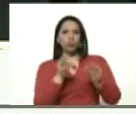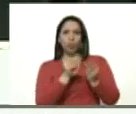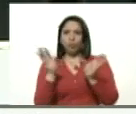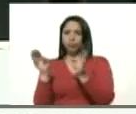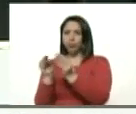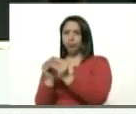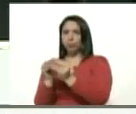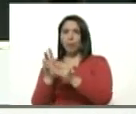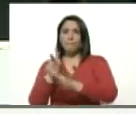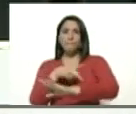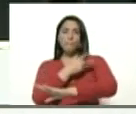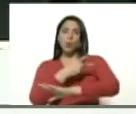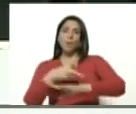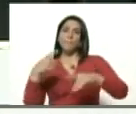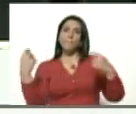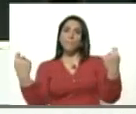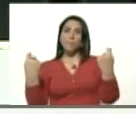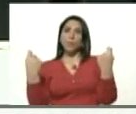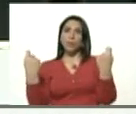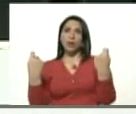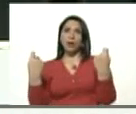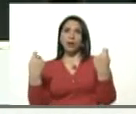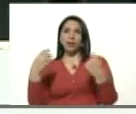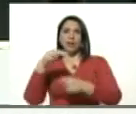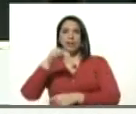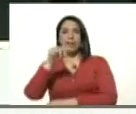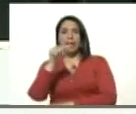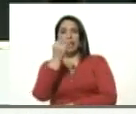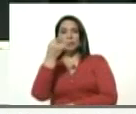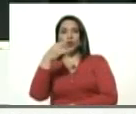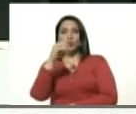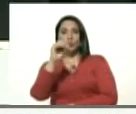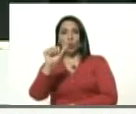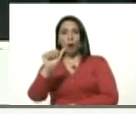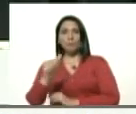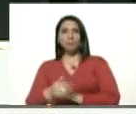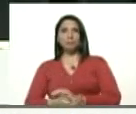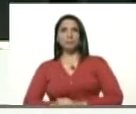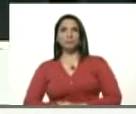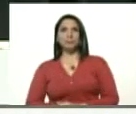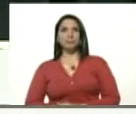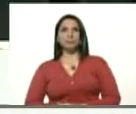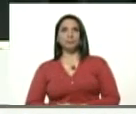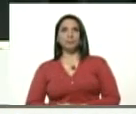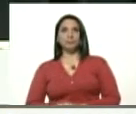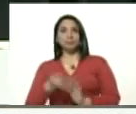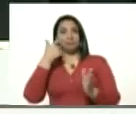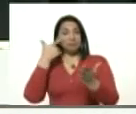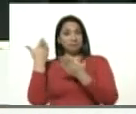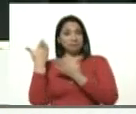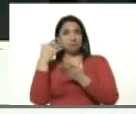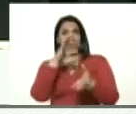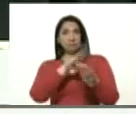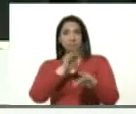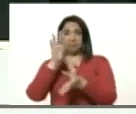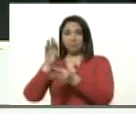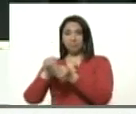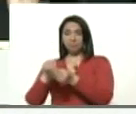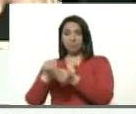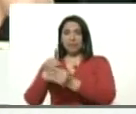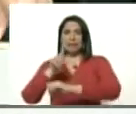poemas populares de Aquiles Nasoa, se ha editado en esta época de